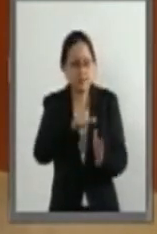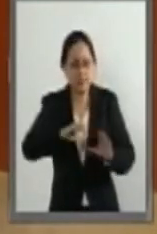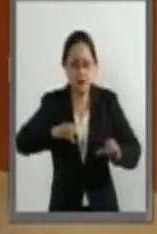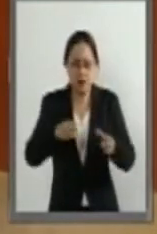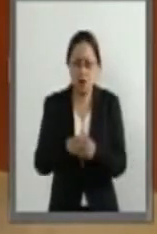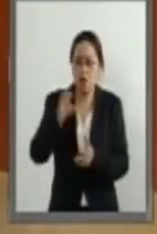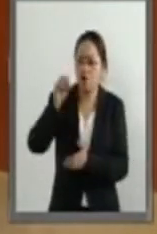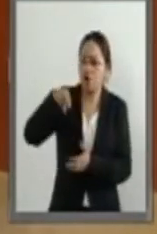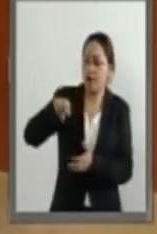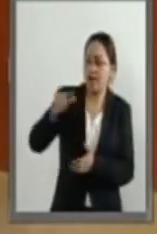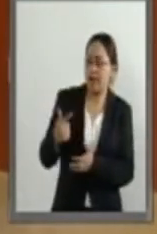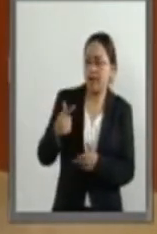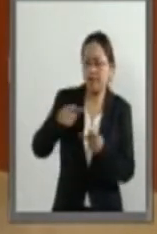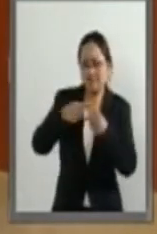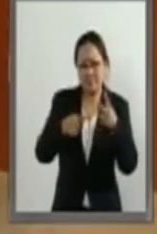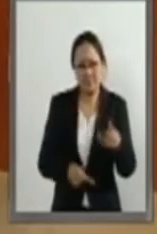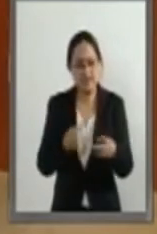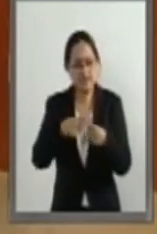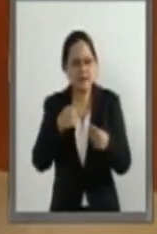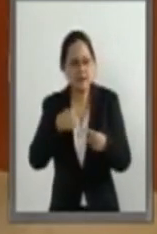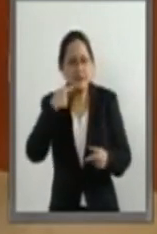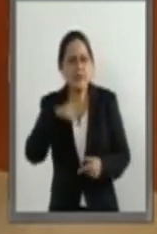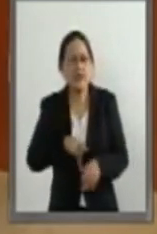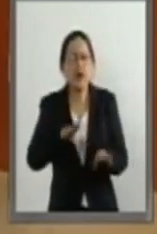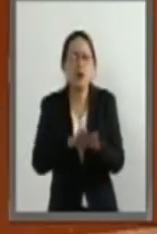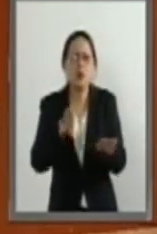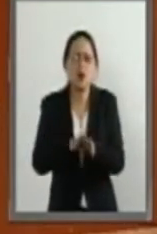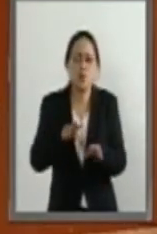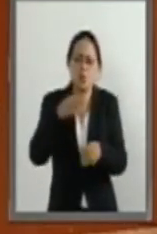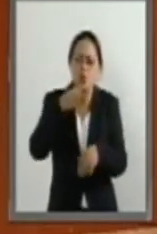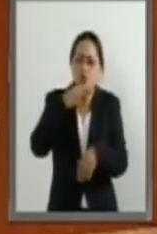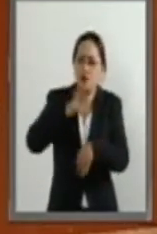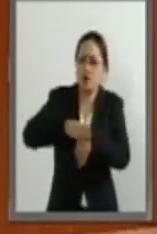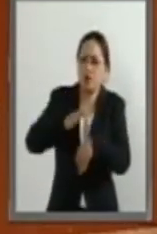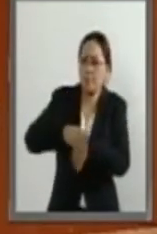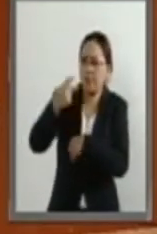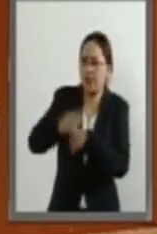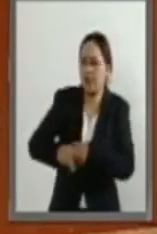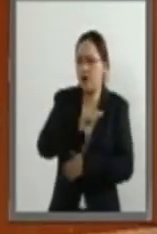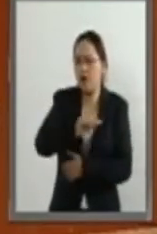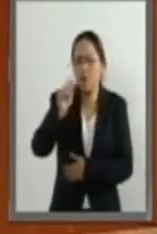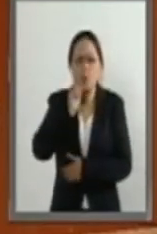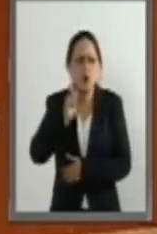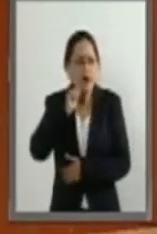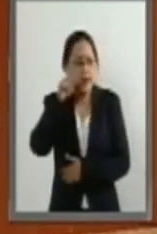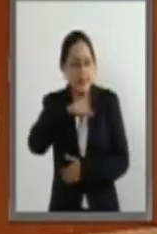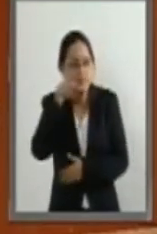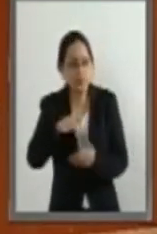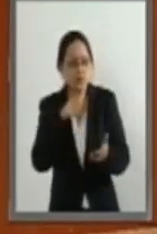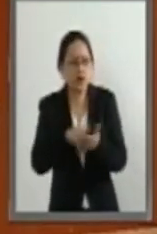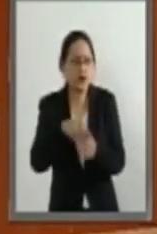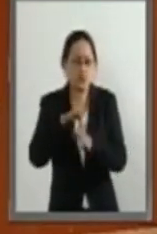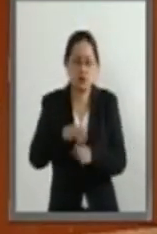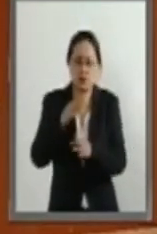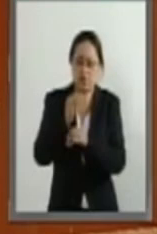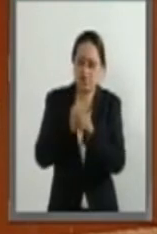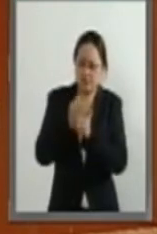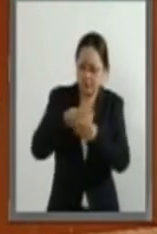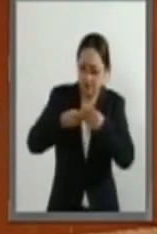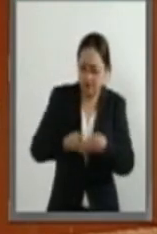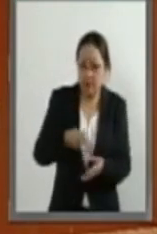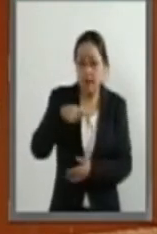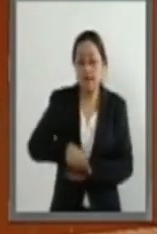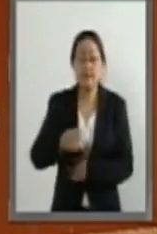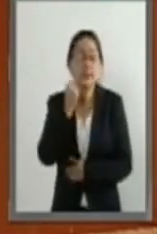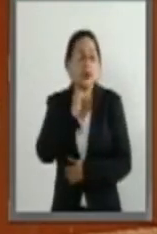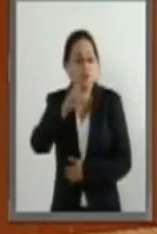ONGs, de las demandas para emitir alerta de género, de las estadísticas dramáticas sobre el tema, que es el Senado